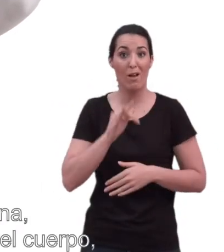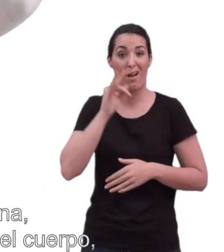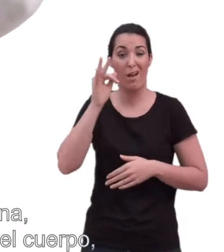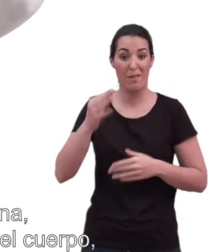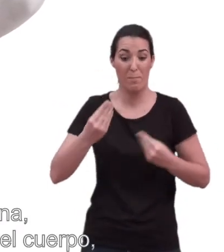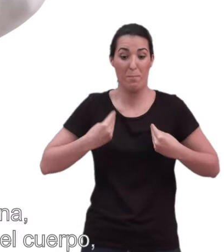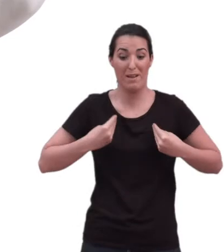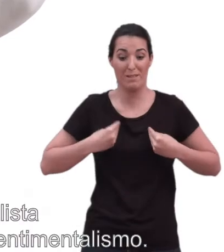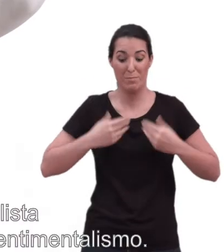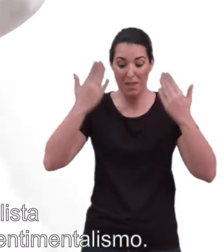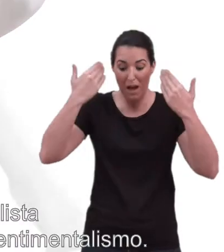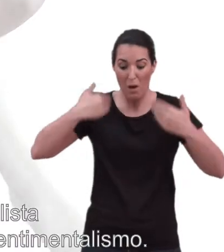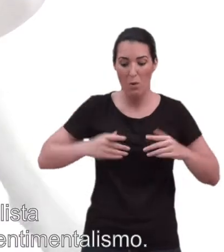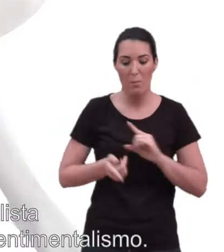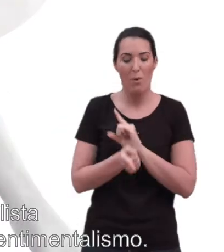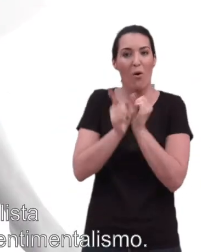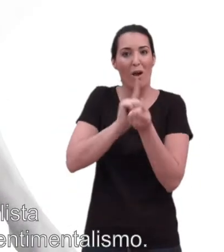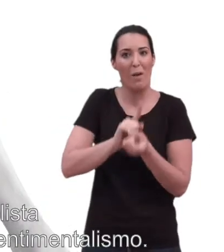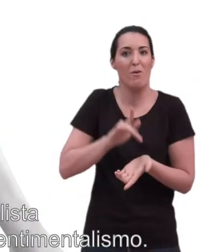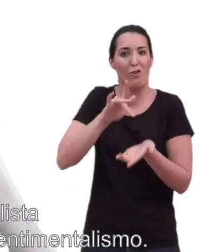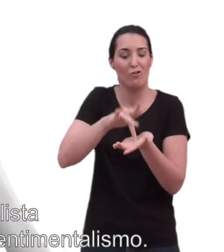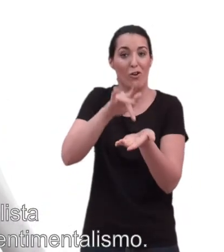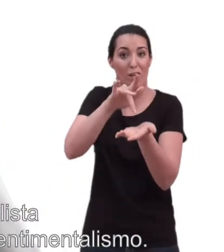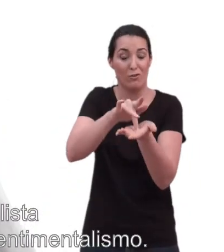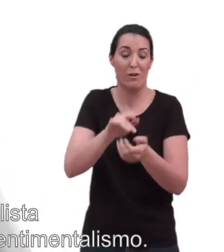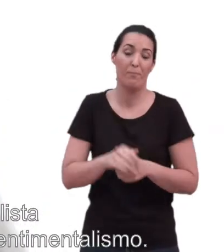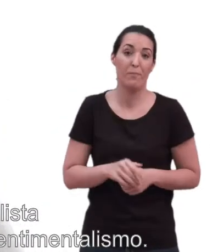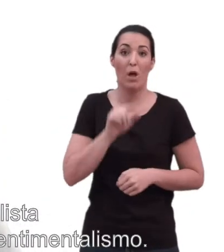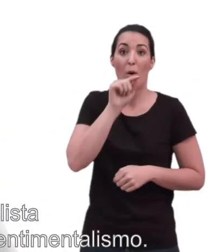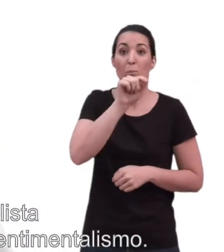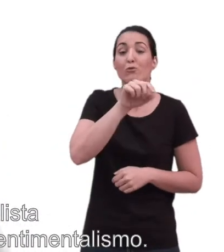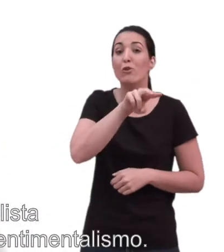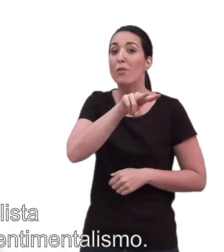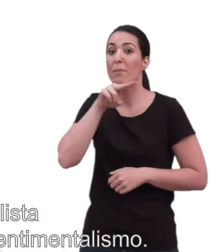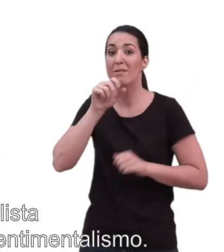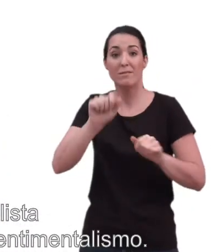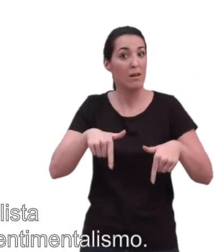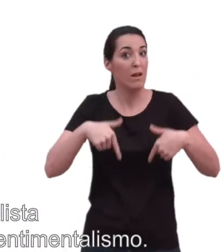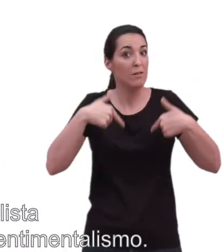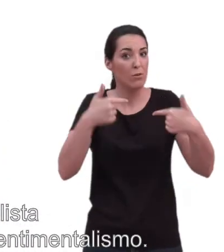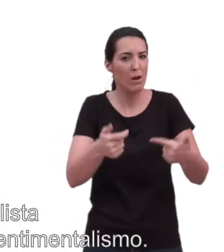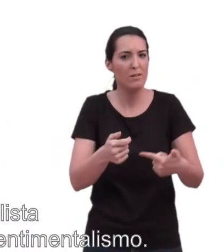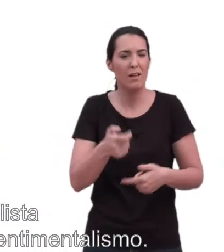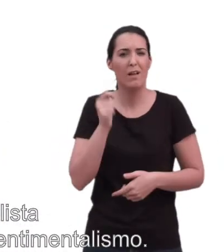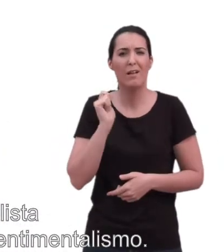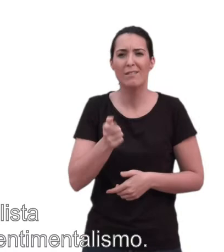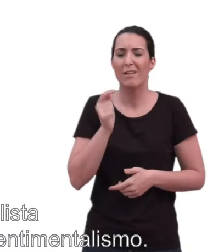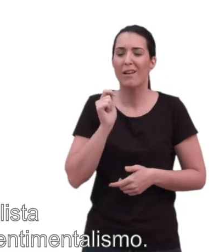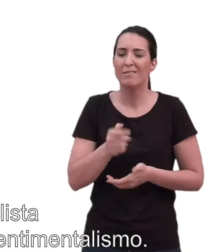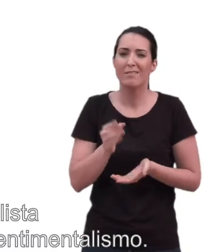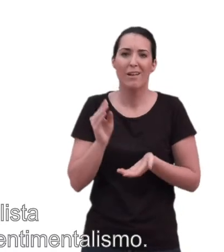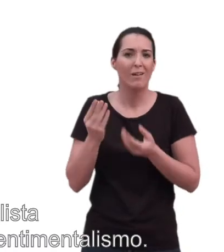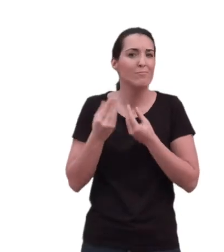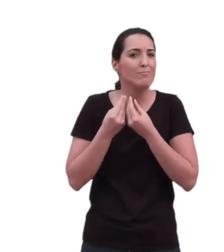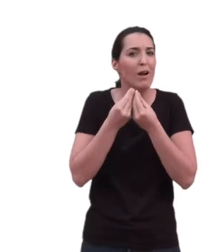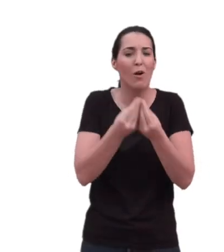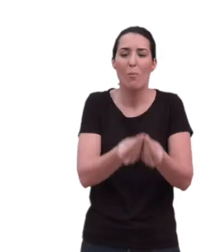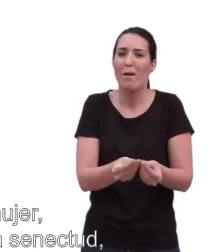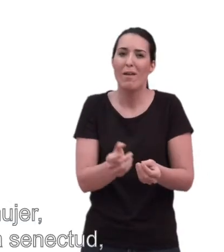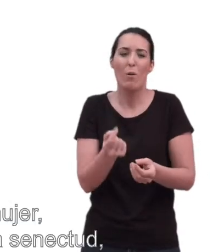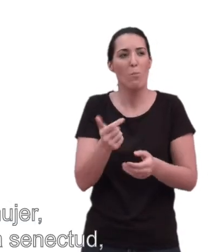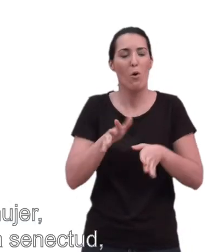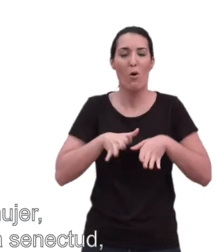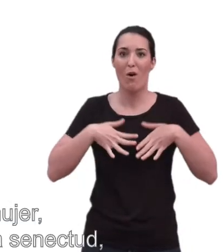en el cuerpo, desde una perspectiva naturalista, no pocas veces acompañada de cierto sentimentalismo.